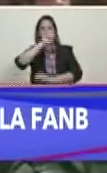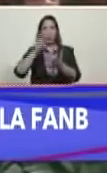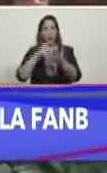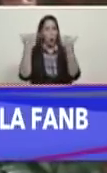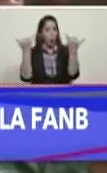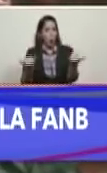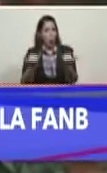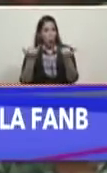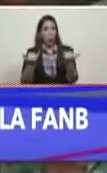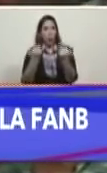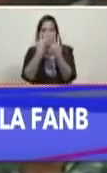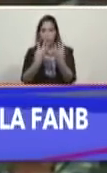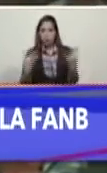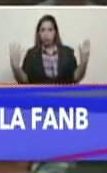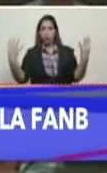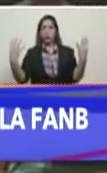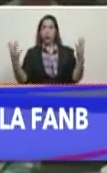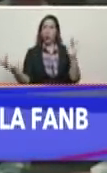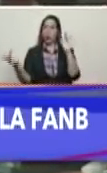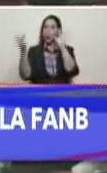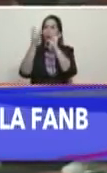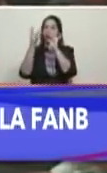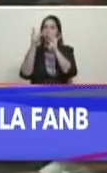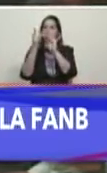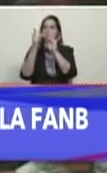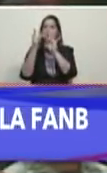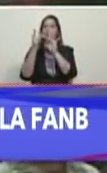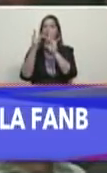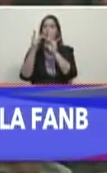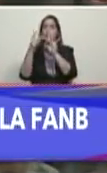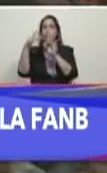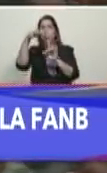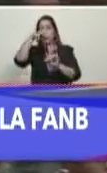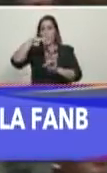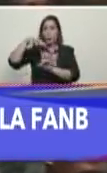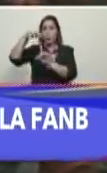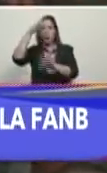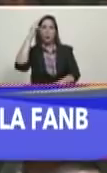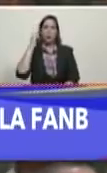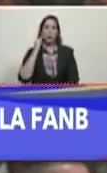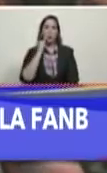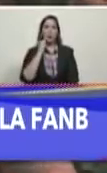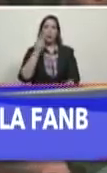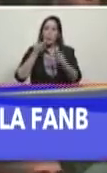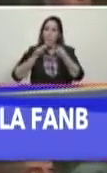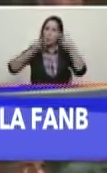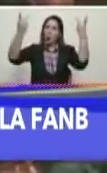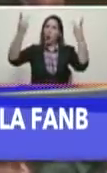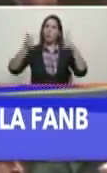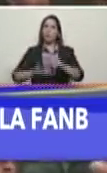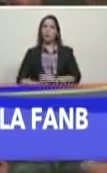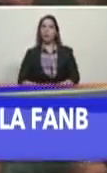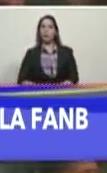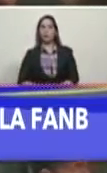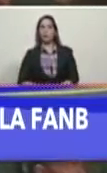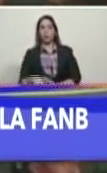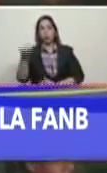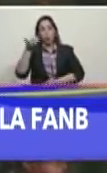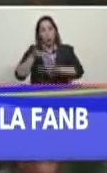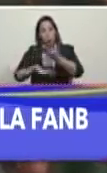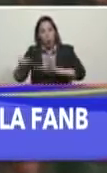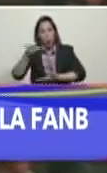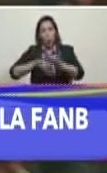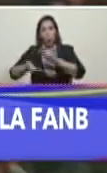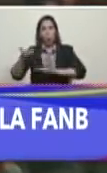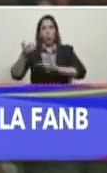momento conectados vía satélite Simón Bolívar, recibiendo este mensaje de solidaridad,